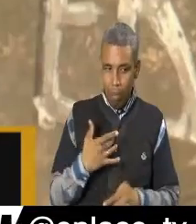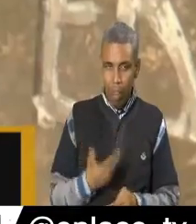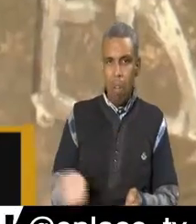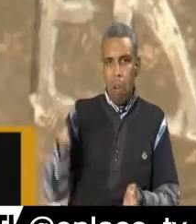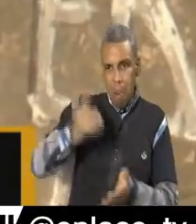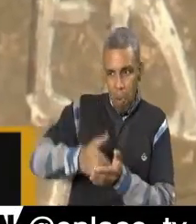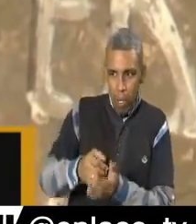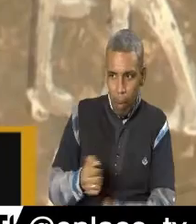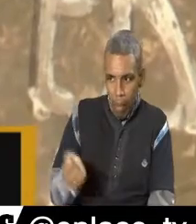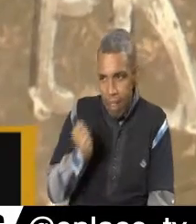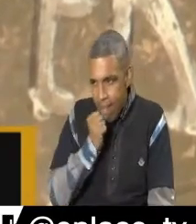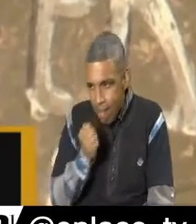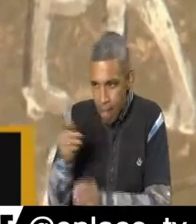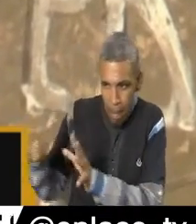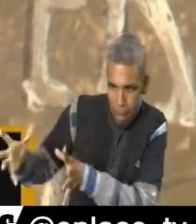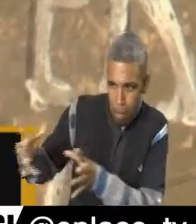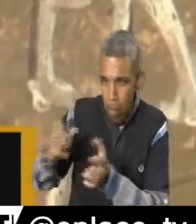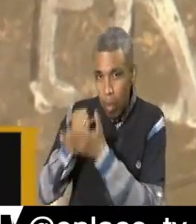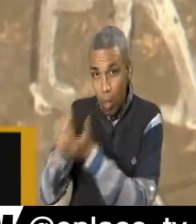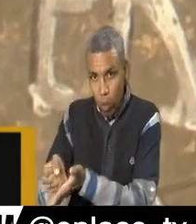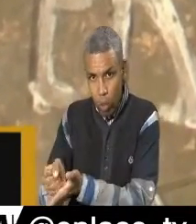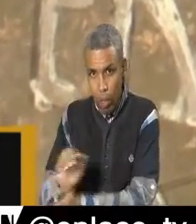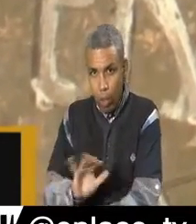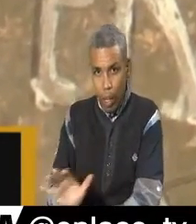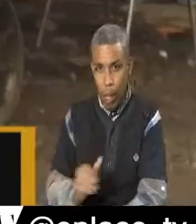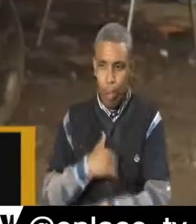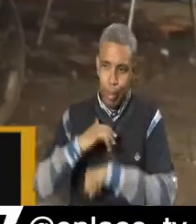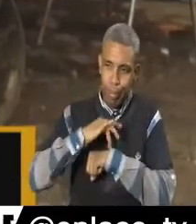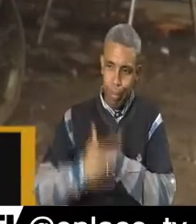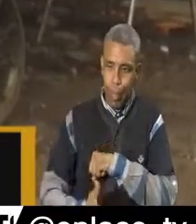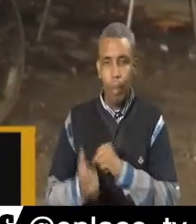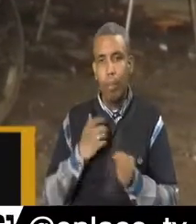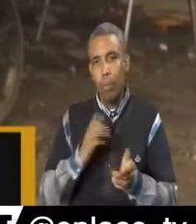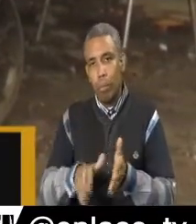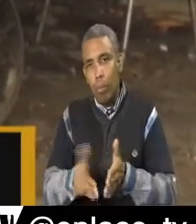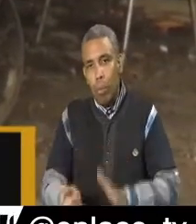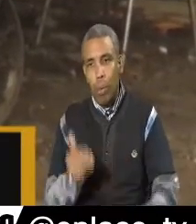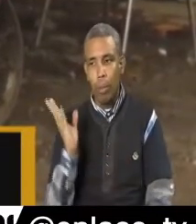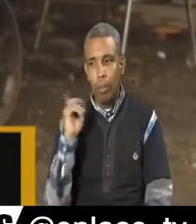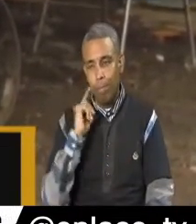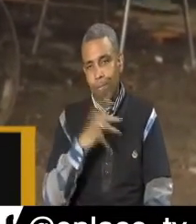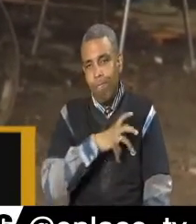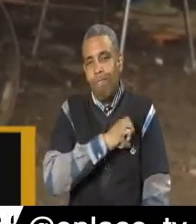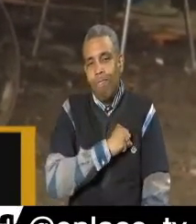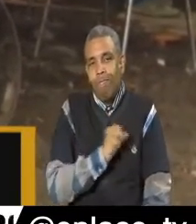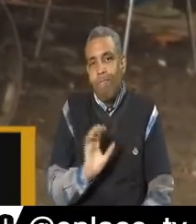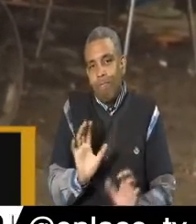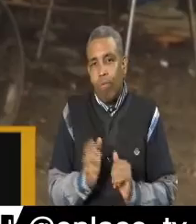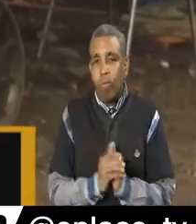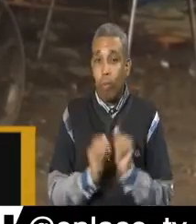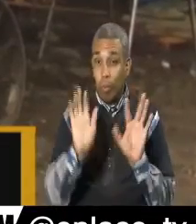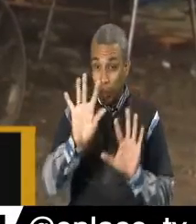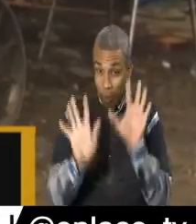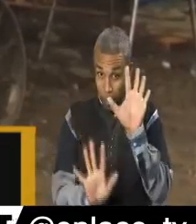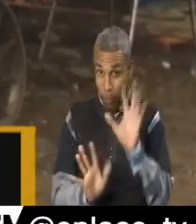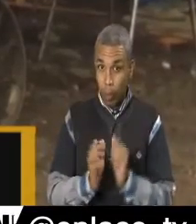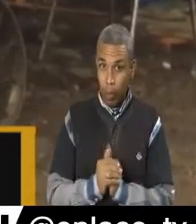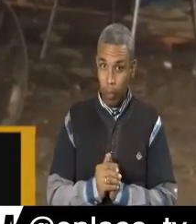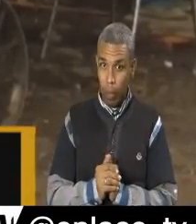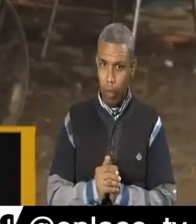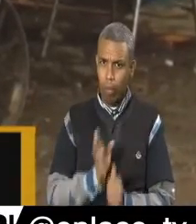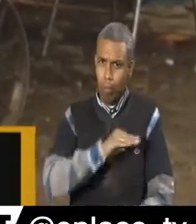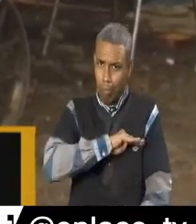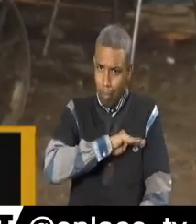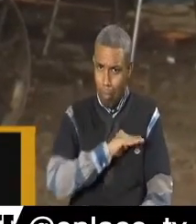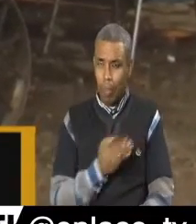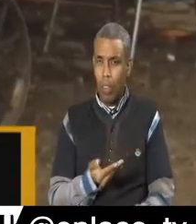lo convencíamos de llevarlo a un centro de bienestar. Hoy amanecimos con esa noticia triste, pero bueno, la Secretaría de Desarrollo y la Alcaldía y